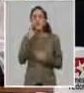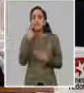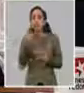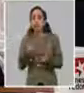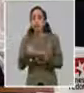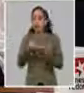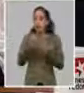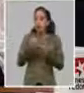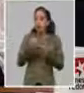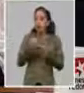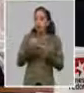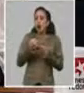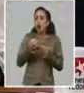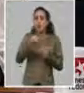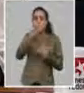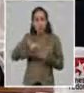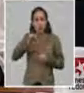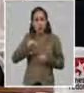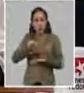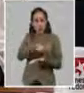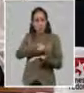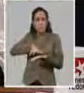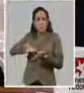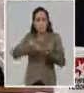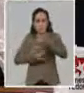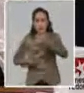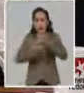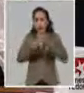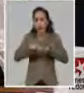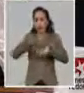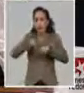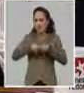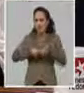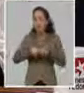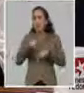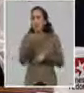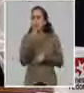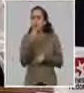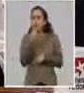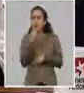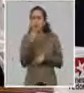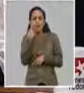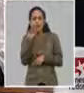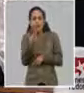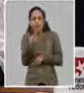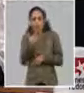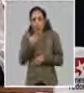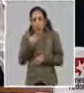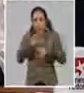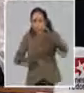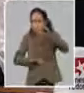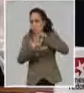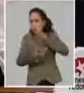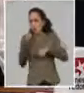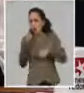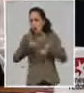los compañeros de la maqueta de La Habana, hemos podido mapificar La Habana y poder evaluar hoy, mirar La Habana desde arriba con la red de